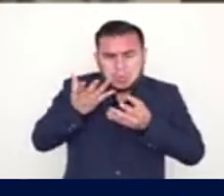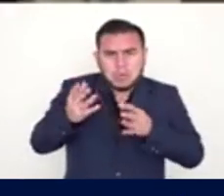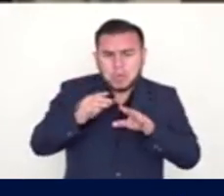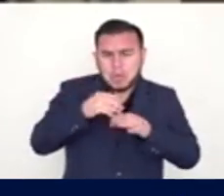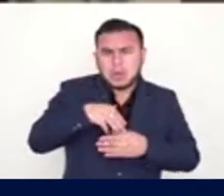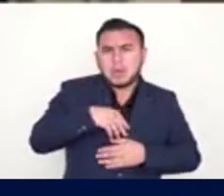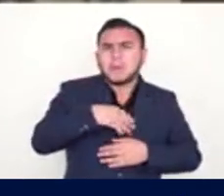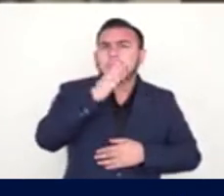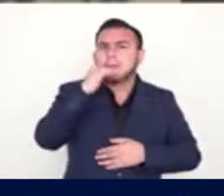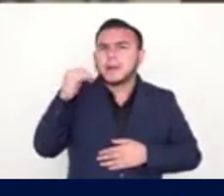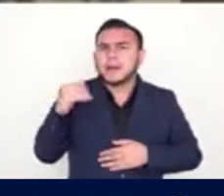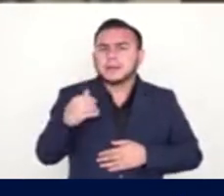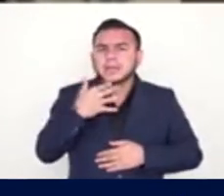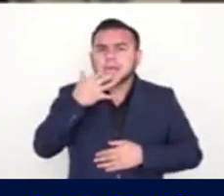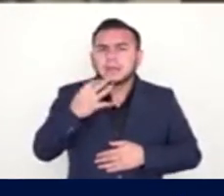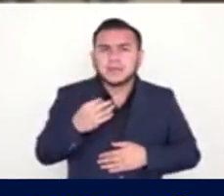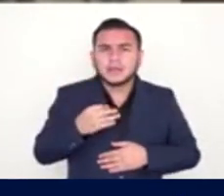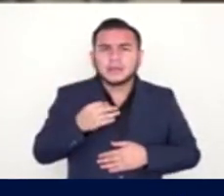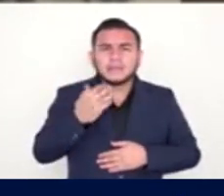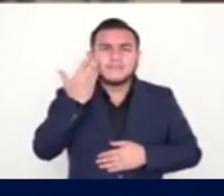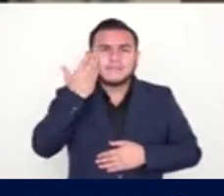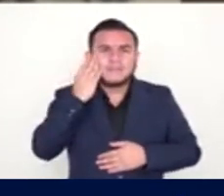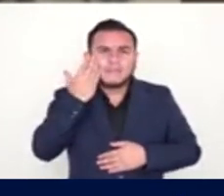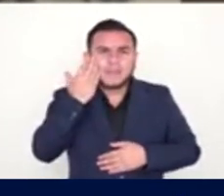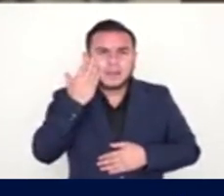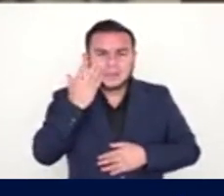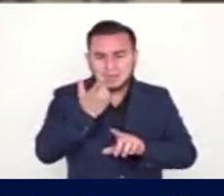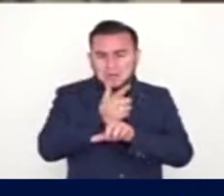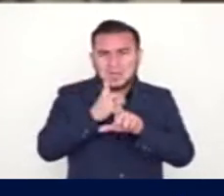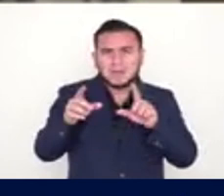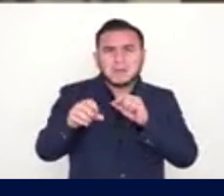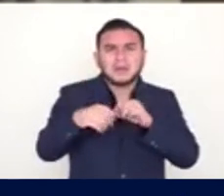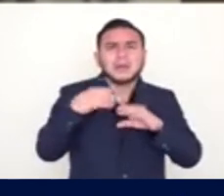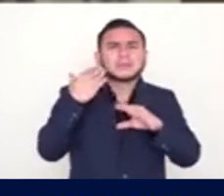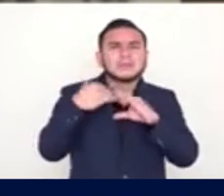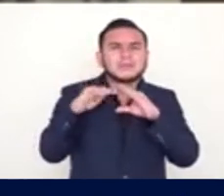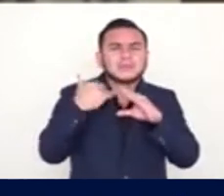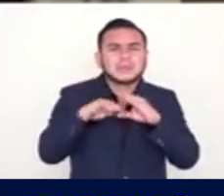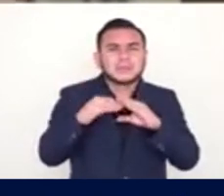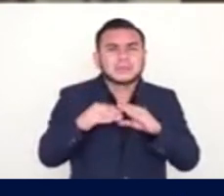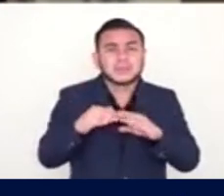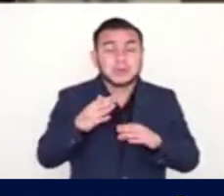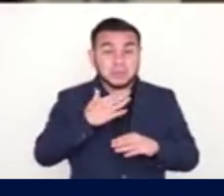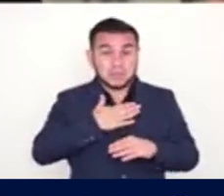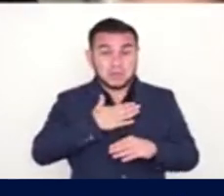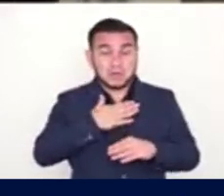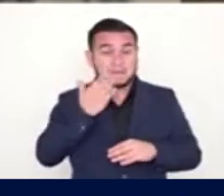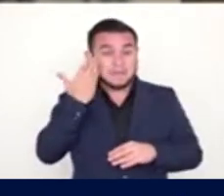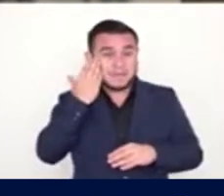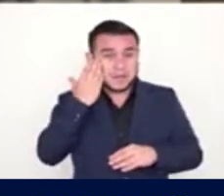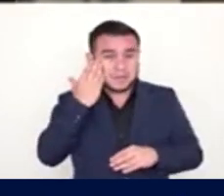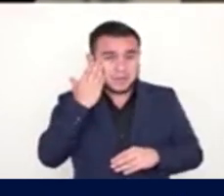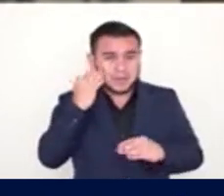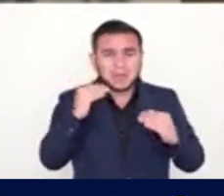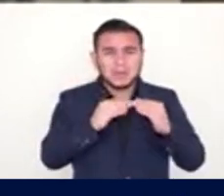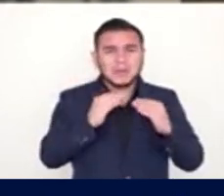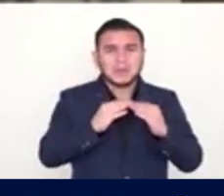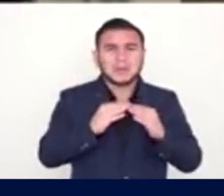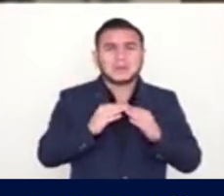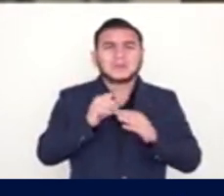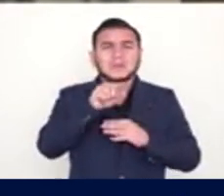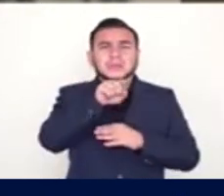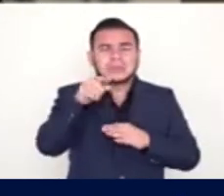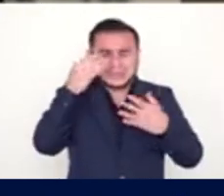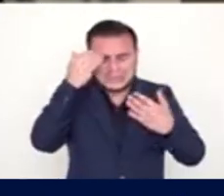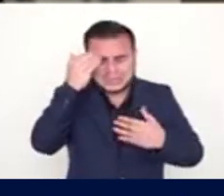que nos está viendo ahorita en el Facebook Live puede poner el comentario que quiera. Y no solo en mi página, pueden hacer su propia página. Ustedes tienen